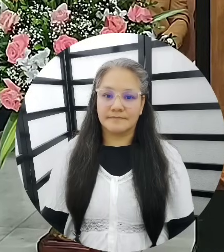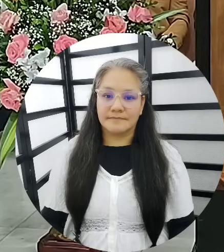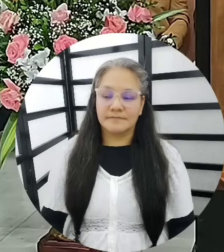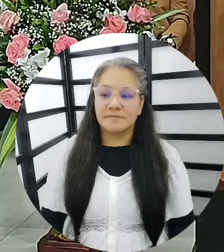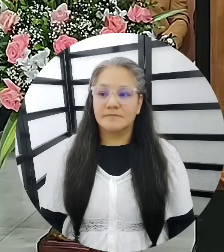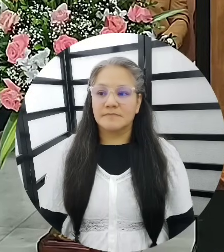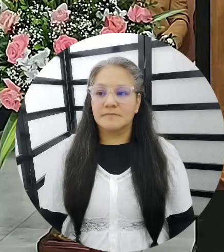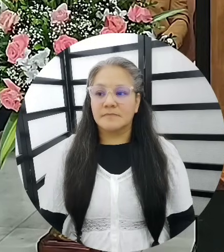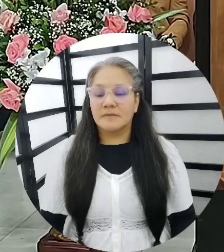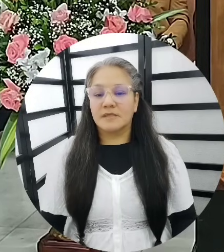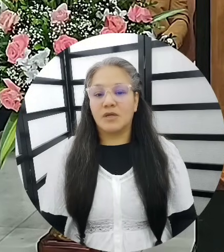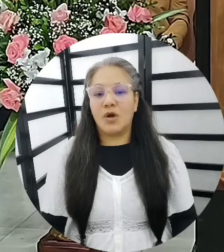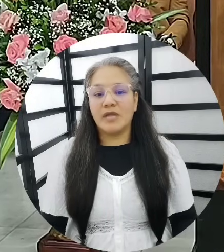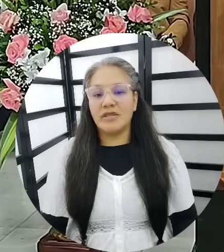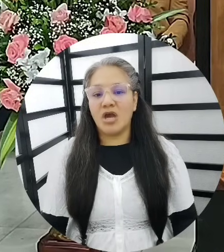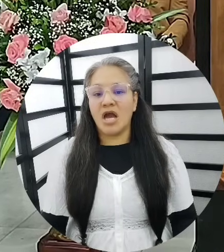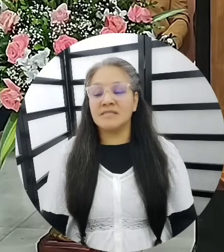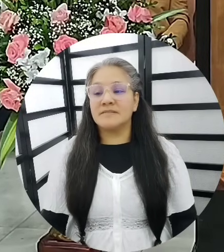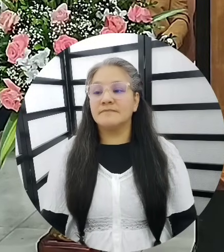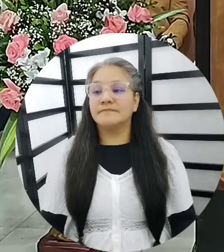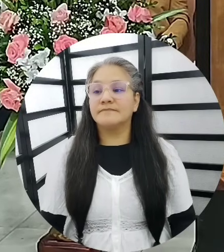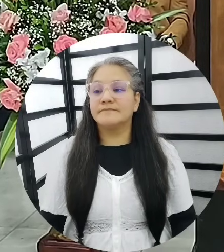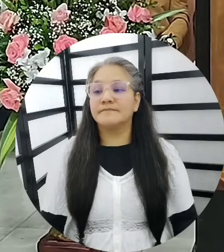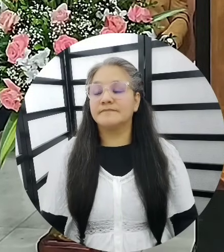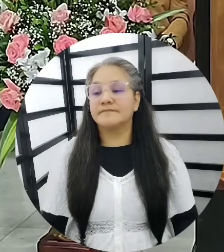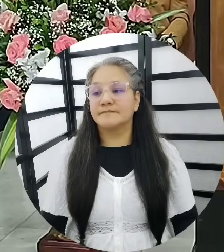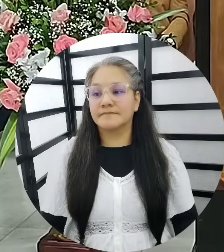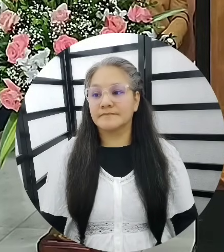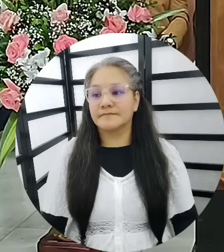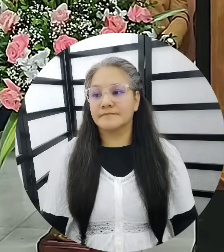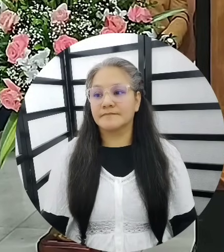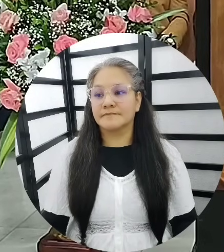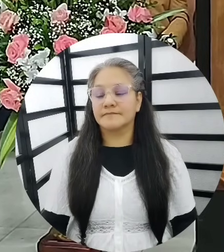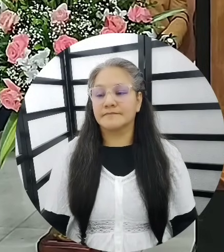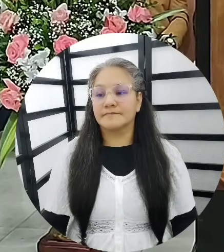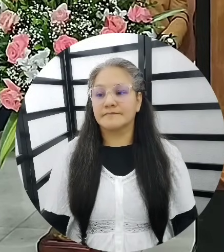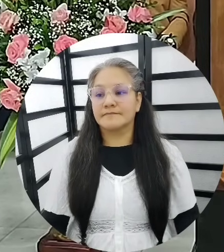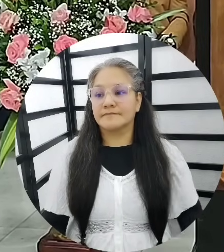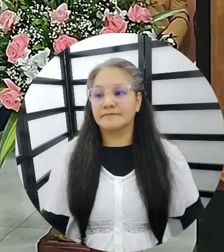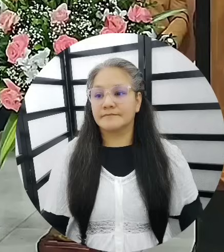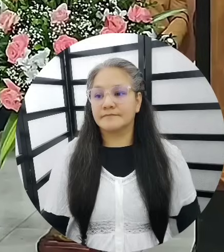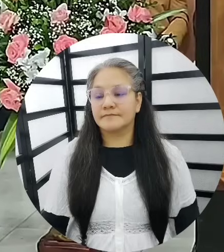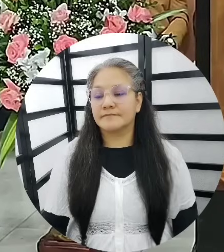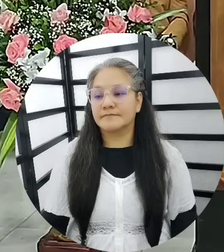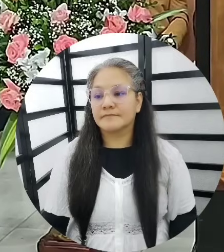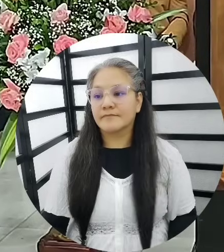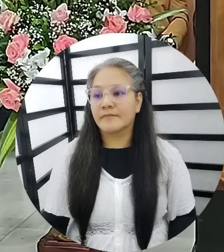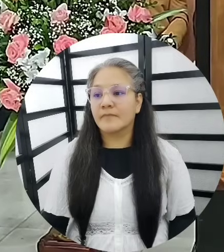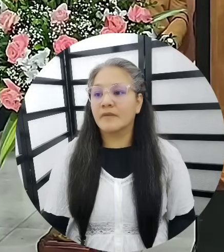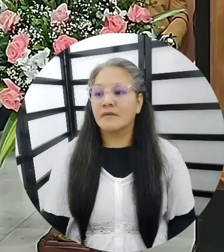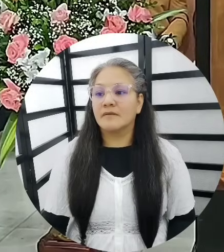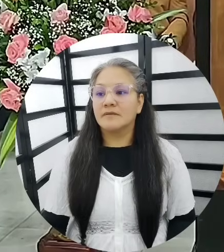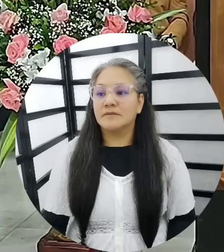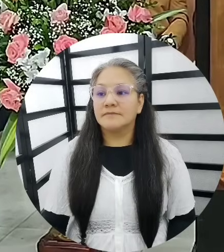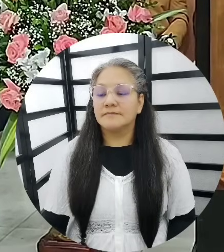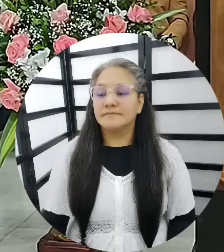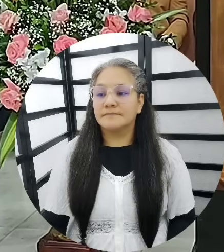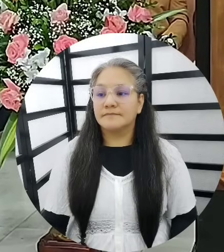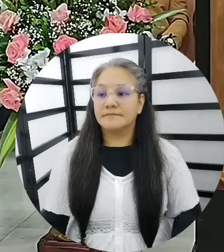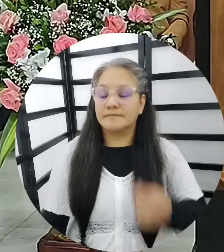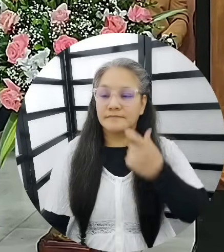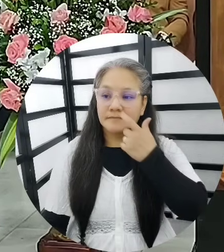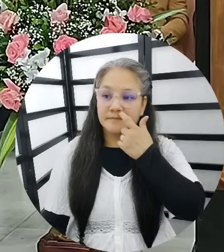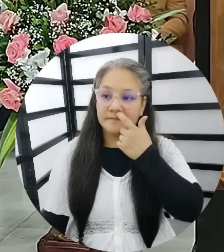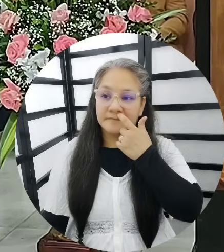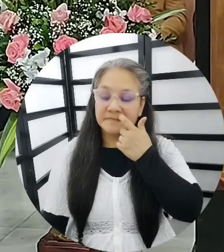oración, se inclinó y vino. Cuando para inclinarse, él tuvo que hacer esto: bajar, bajó.